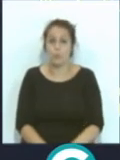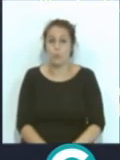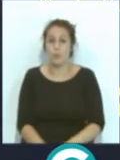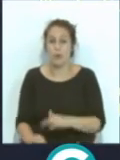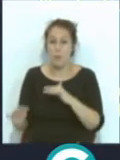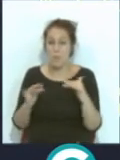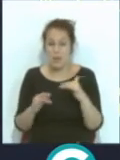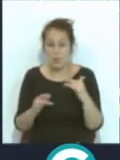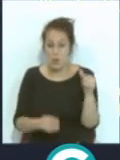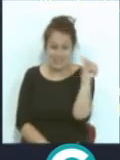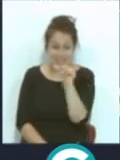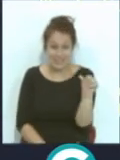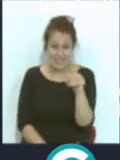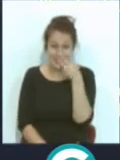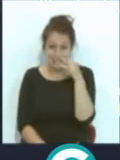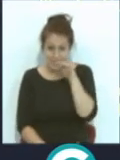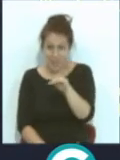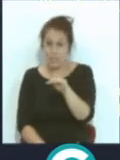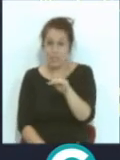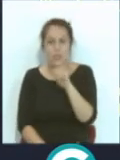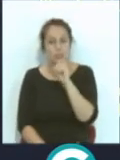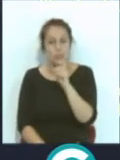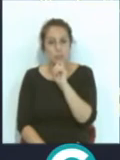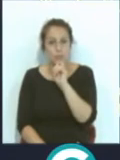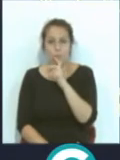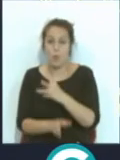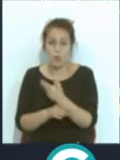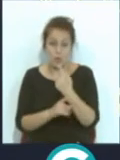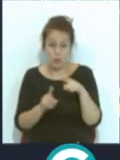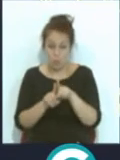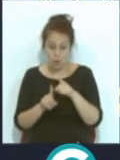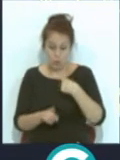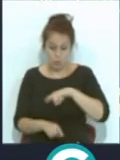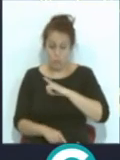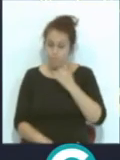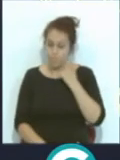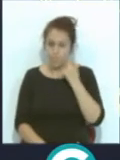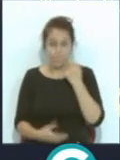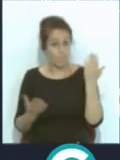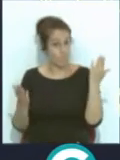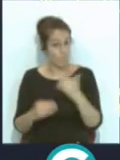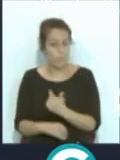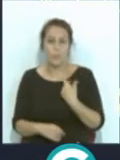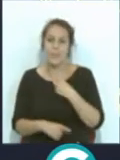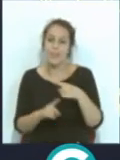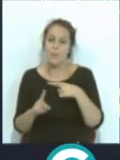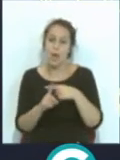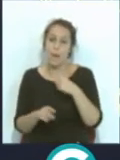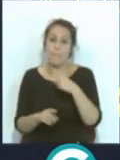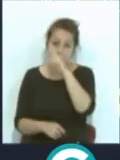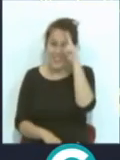jugar tres partidos en una semana yo creo que es difícil, jugadores como nosotros que no estamos acostumbrados, y además el Madrid, el del medio,